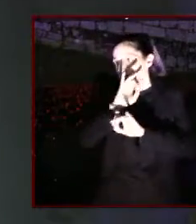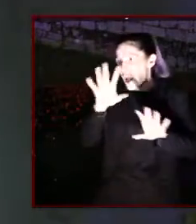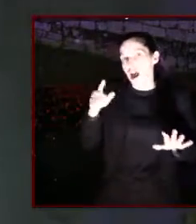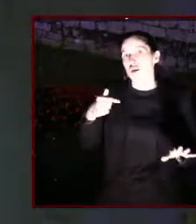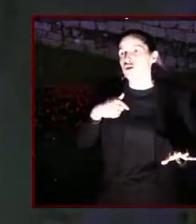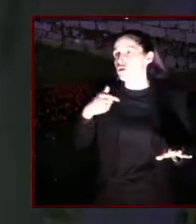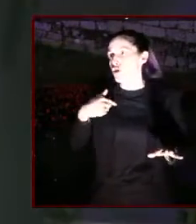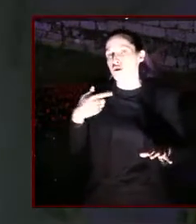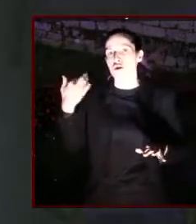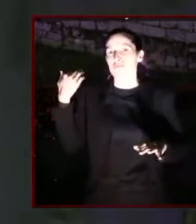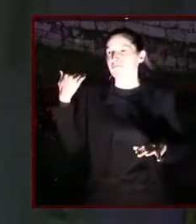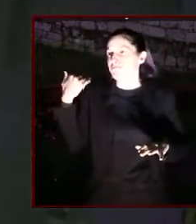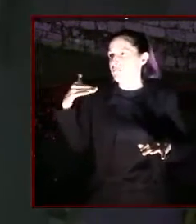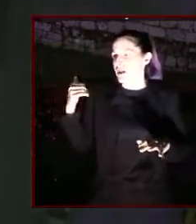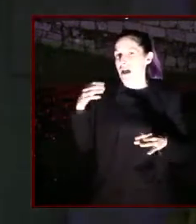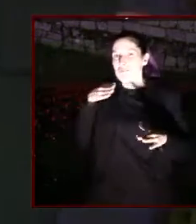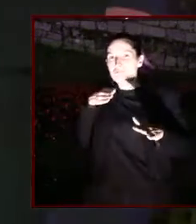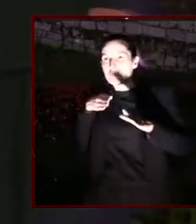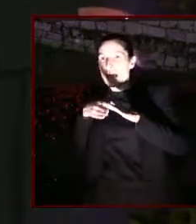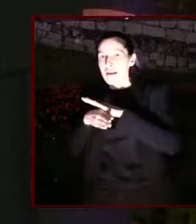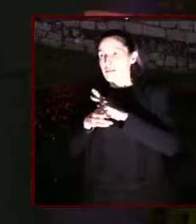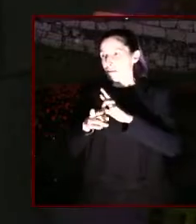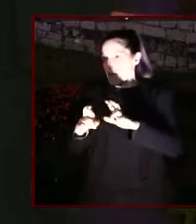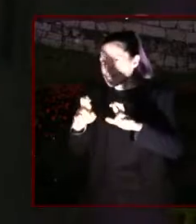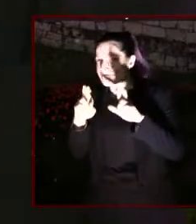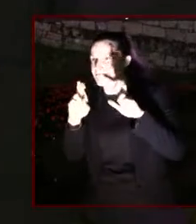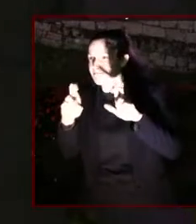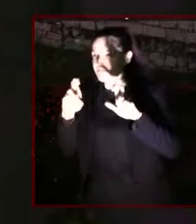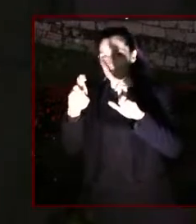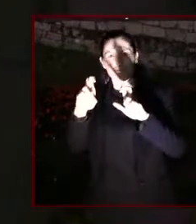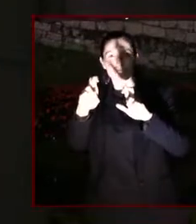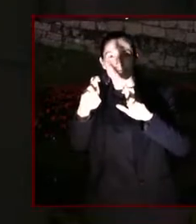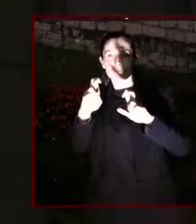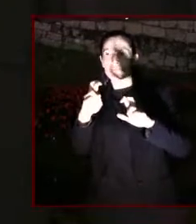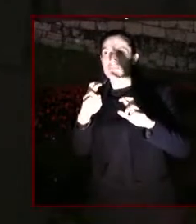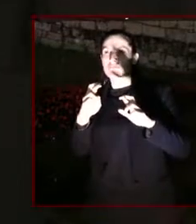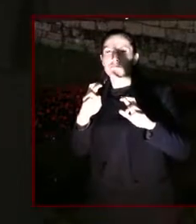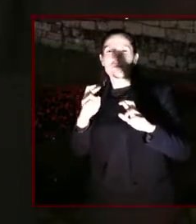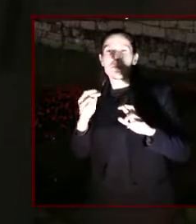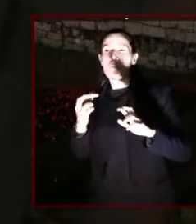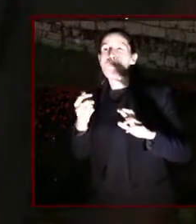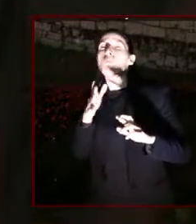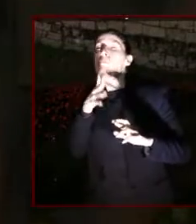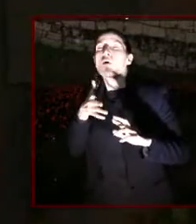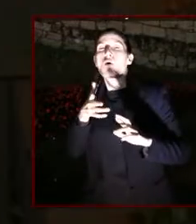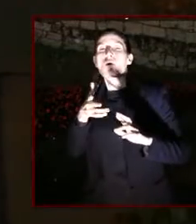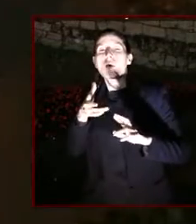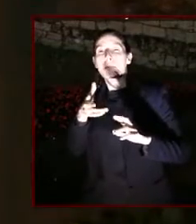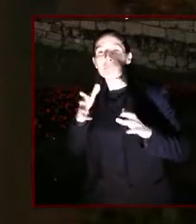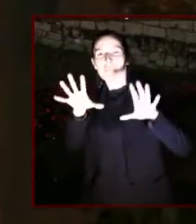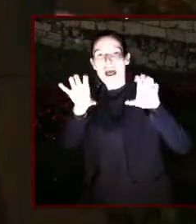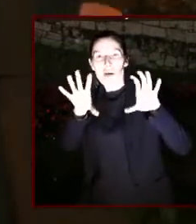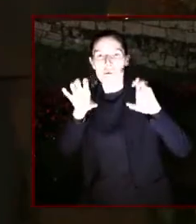expectativa bastante alta, pero es una pasada, aprendes muchísimo. Sobre todo, es todo súper profesional,